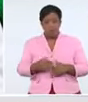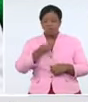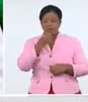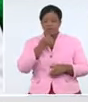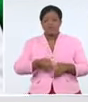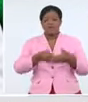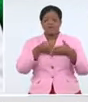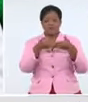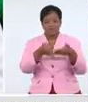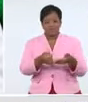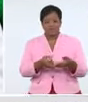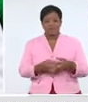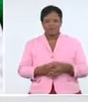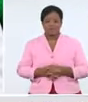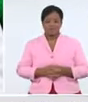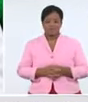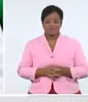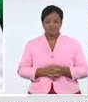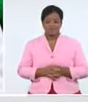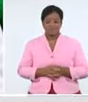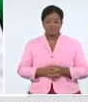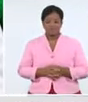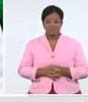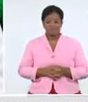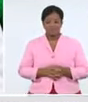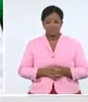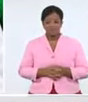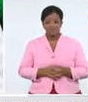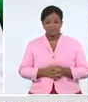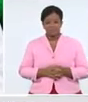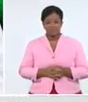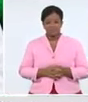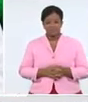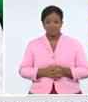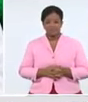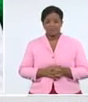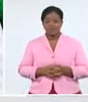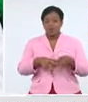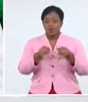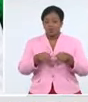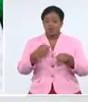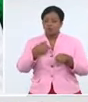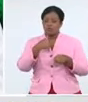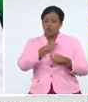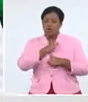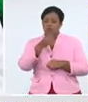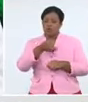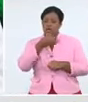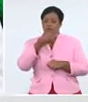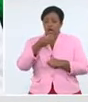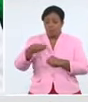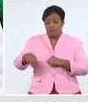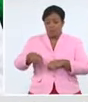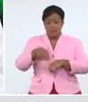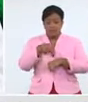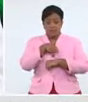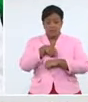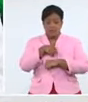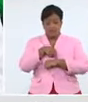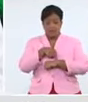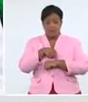orientado y se le pueda aplicar estas vacunas. Ahora, quería aprovechar el espacio, Gisela, para comentar